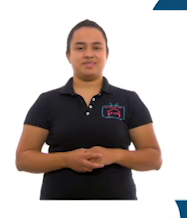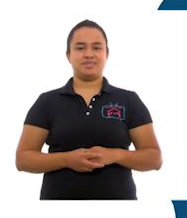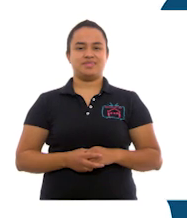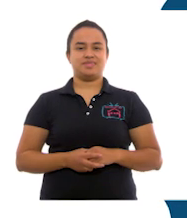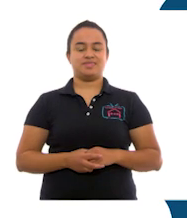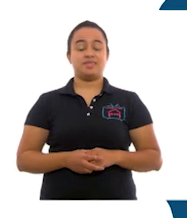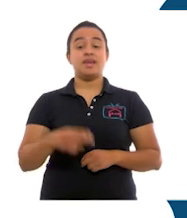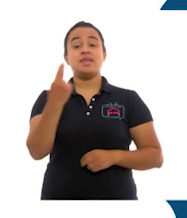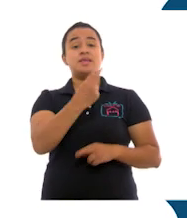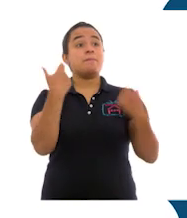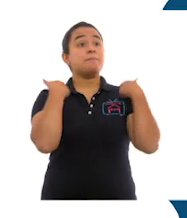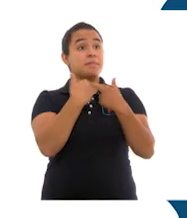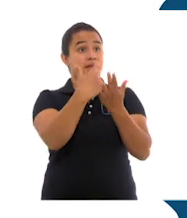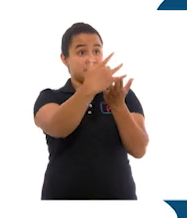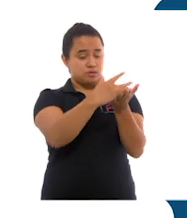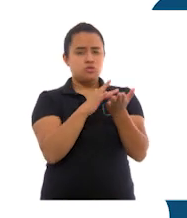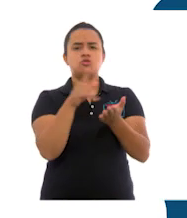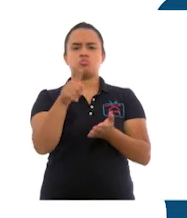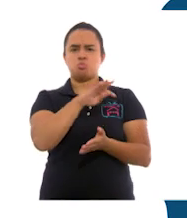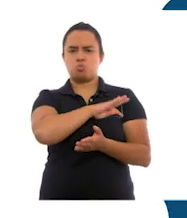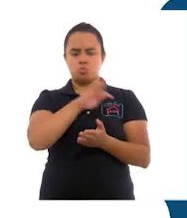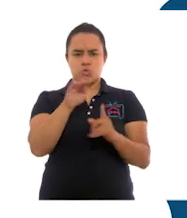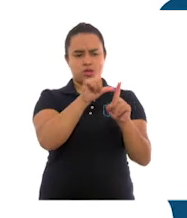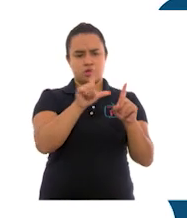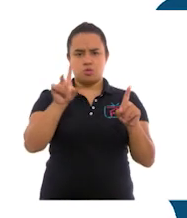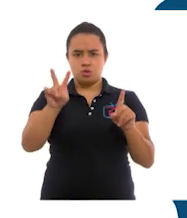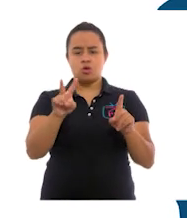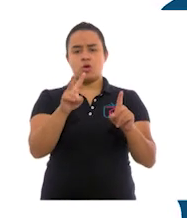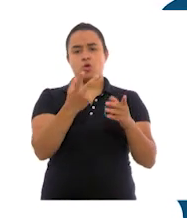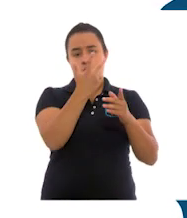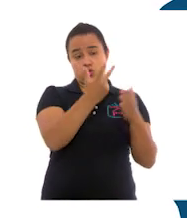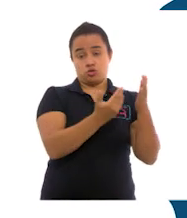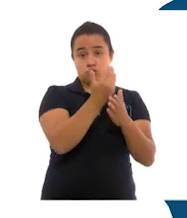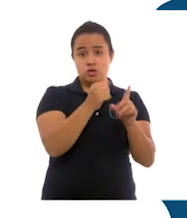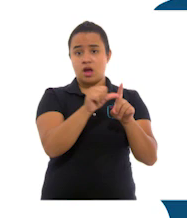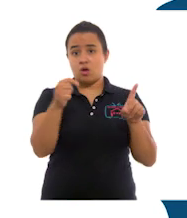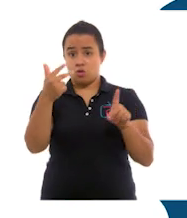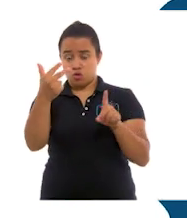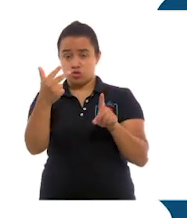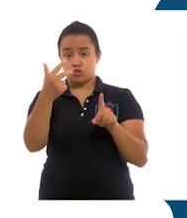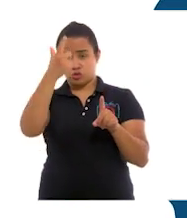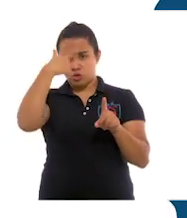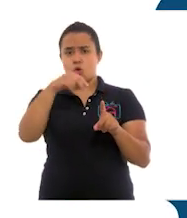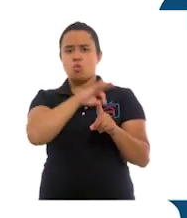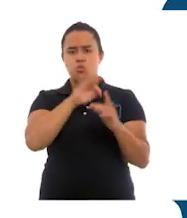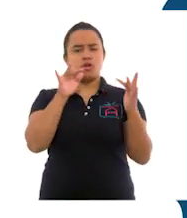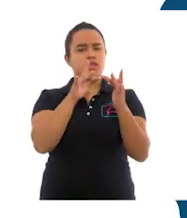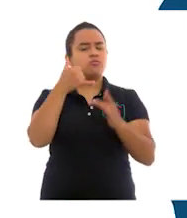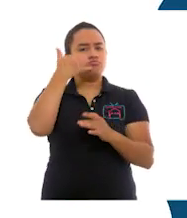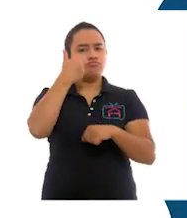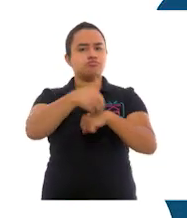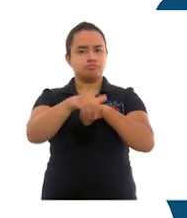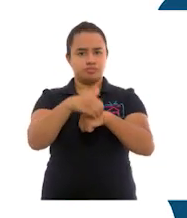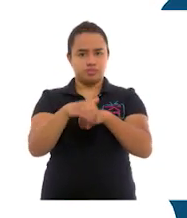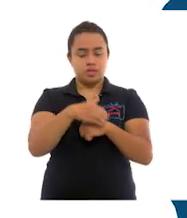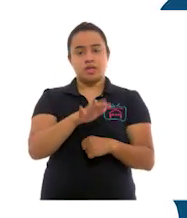Para apoyo pedagógico, hay maestras y maestros de lunes a viernes de 8 a 20 horas en el teléfono